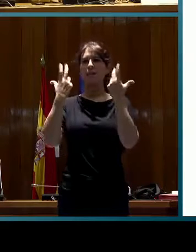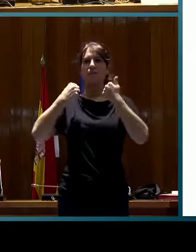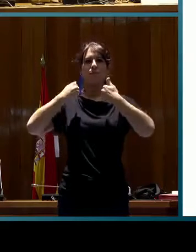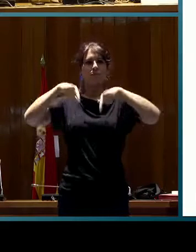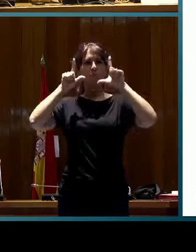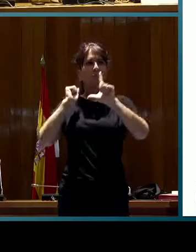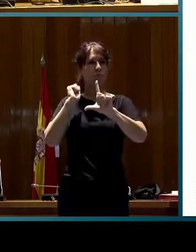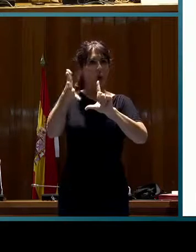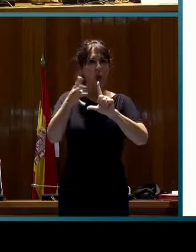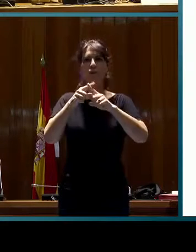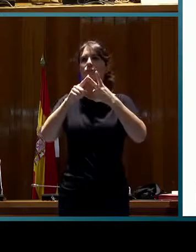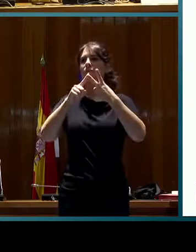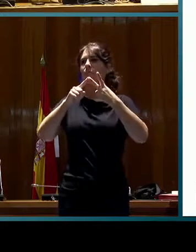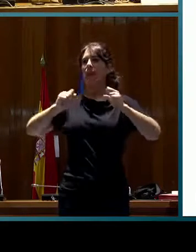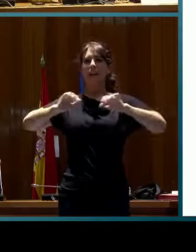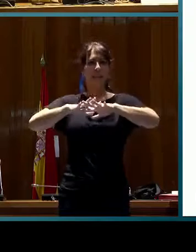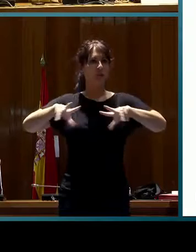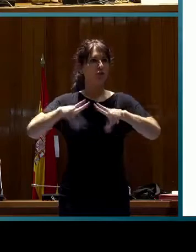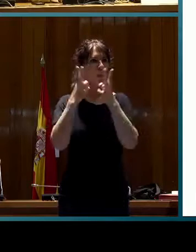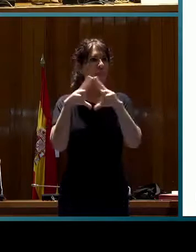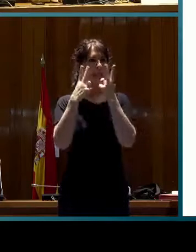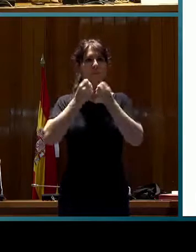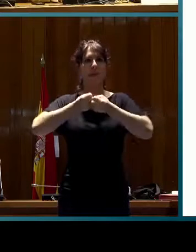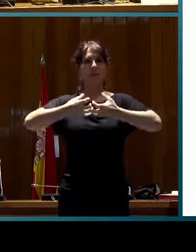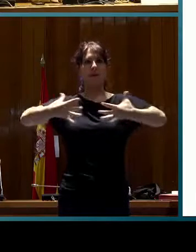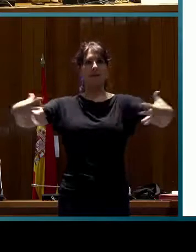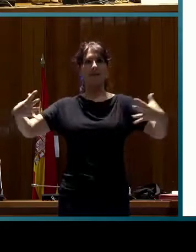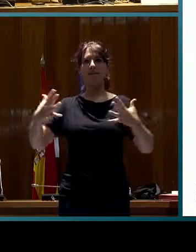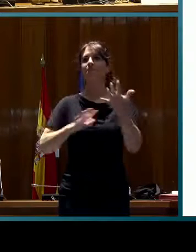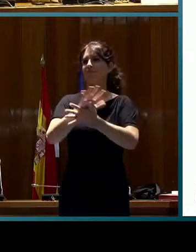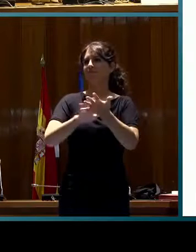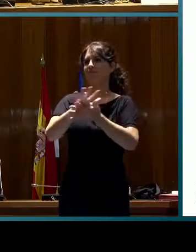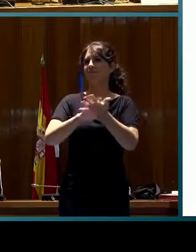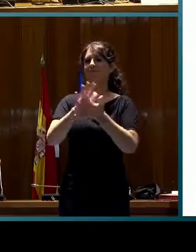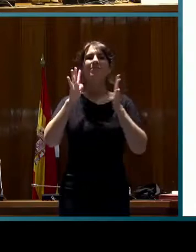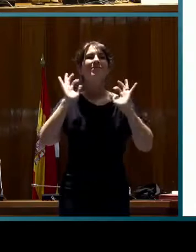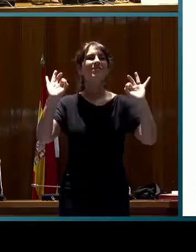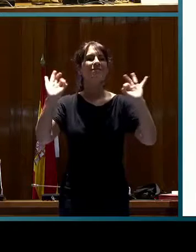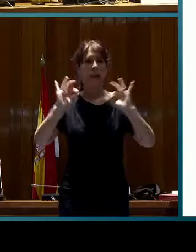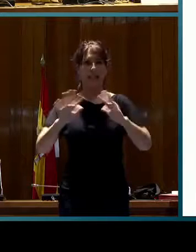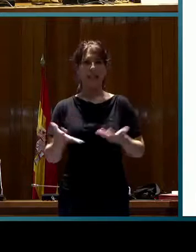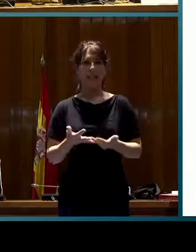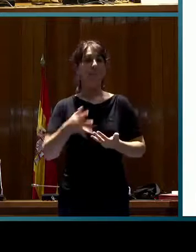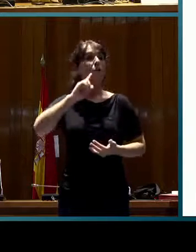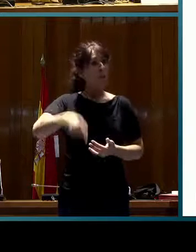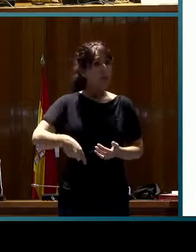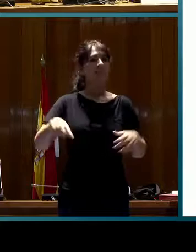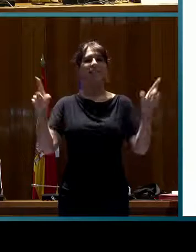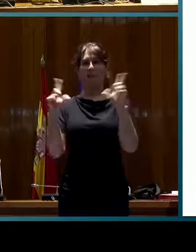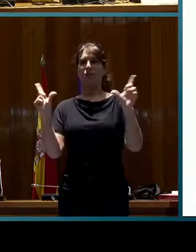redes sociales, muy especialmente en Internet, ¿no? Pero también en la